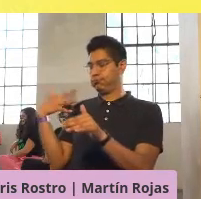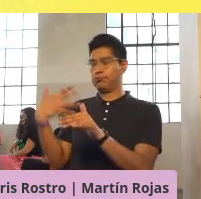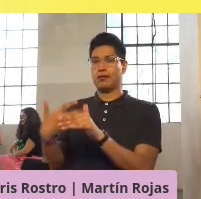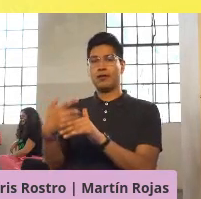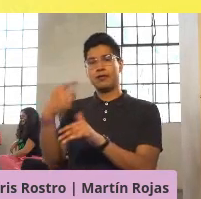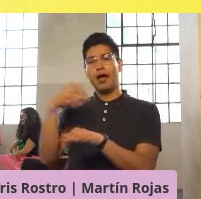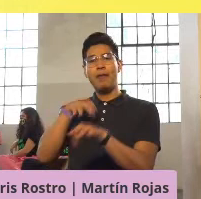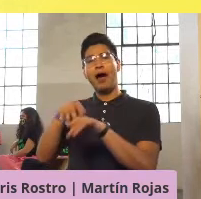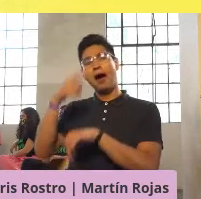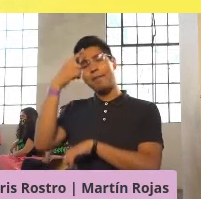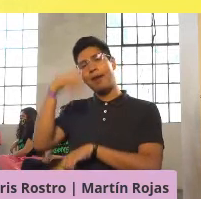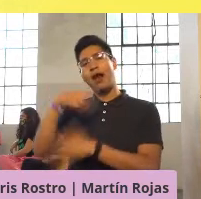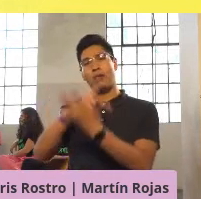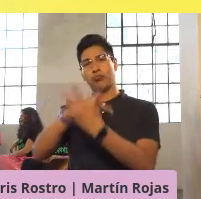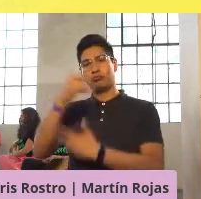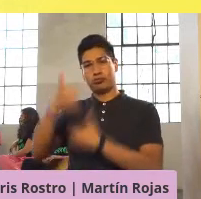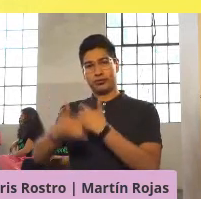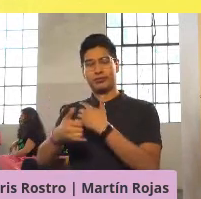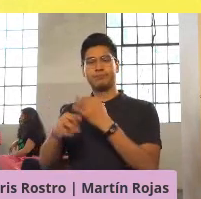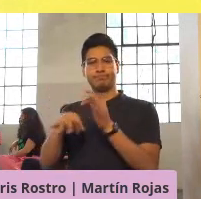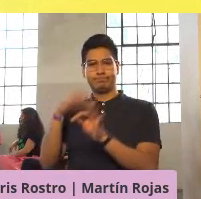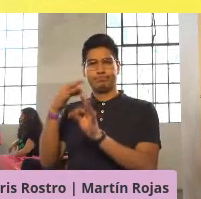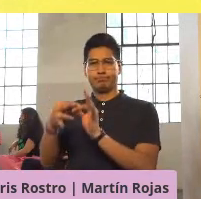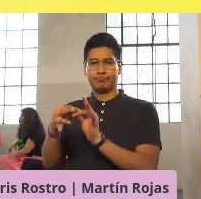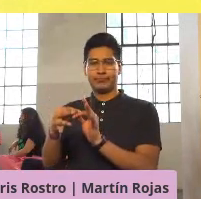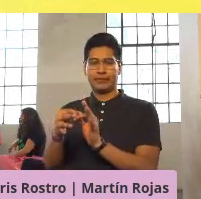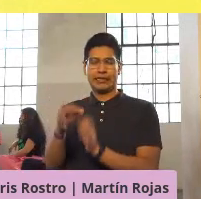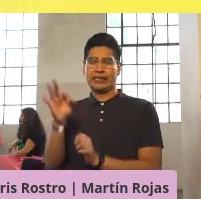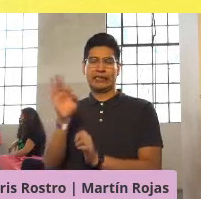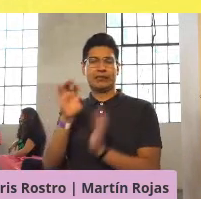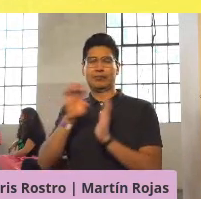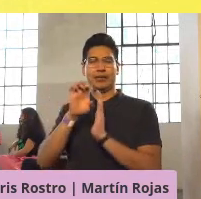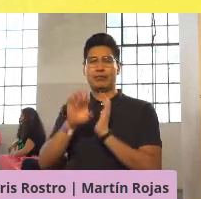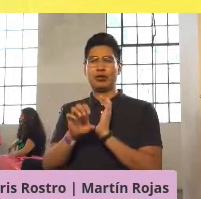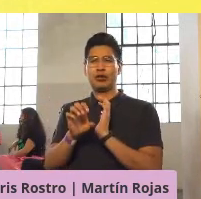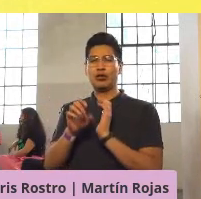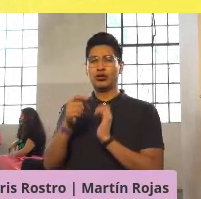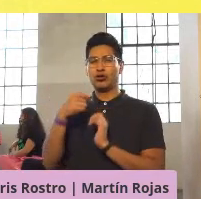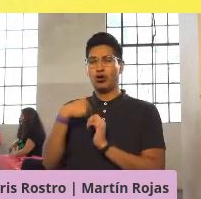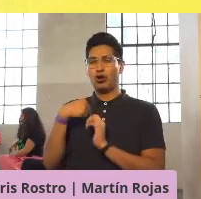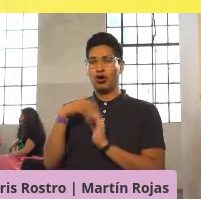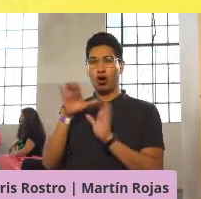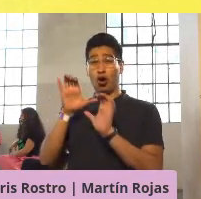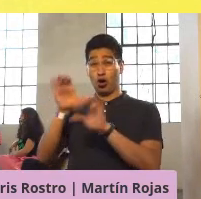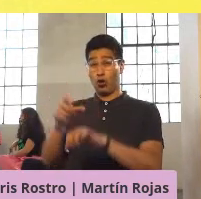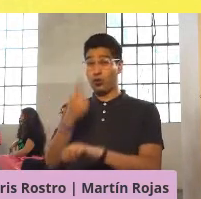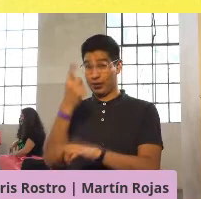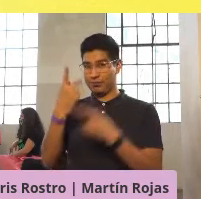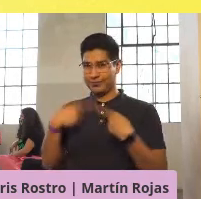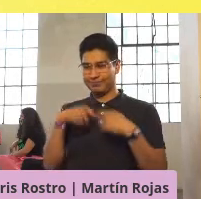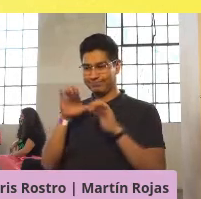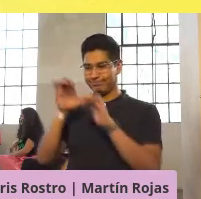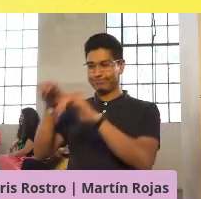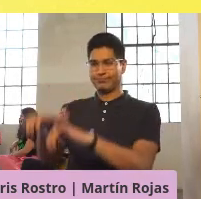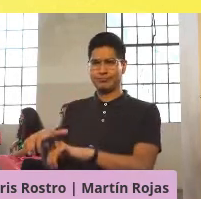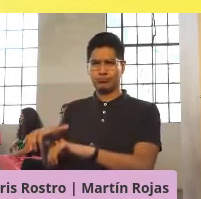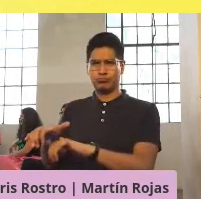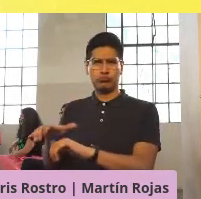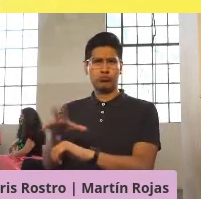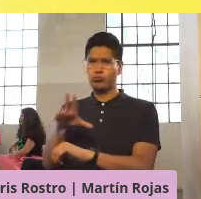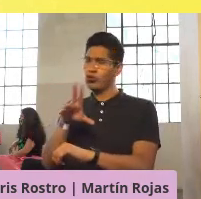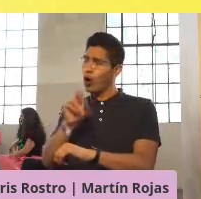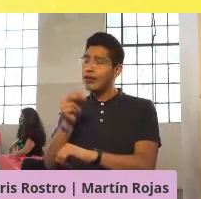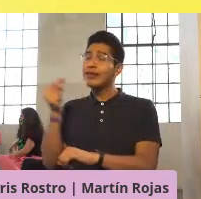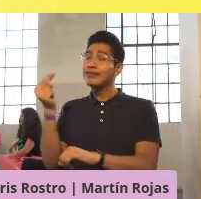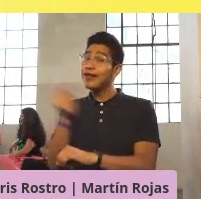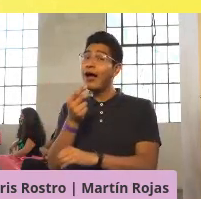todas, ¿no? No decir, vamos a contratar a alguien, ni ahí vemos si vamos a sostener, si le puedo sostener su puesto. No, o sea, cuando armaron esta chamba fue, vamos a tener los